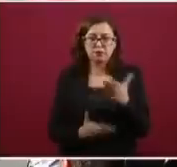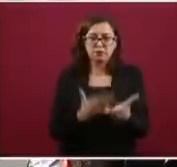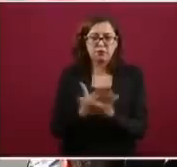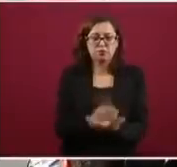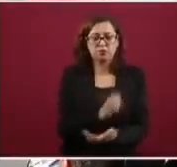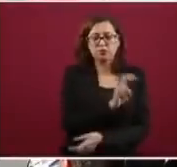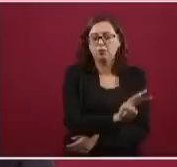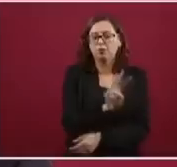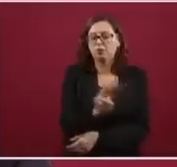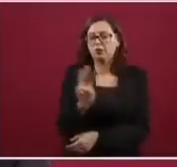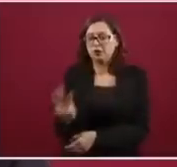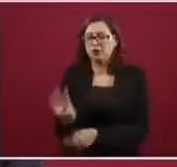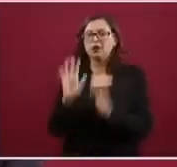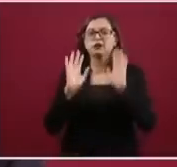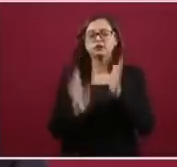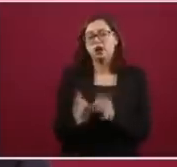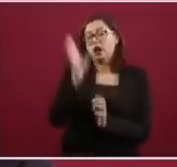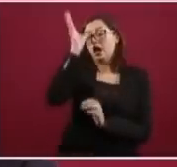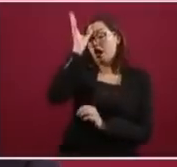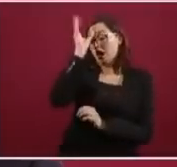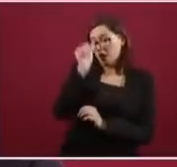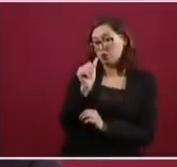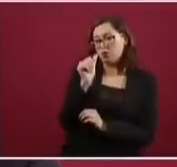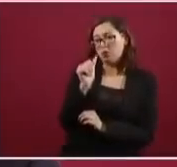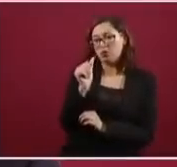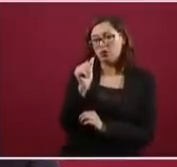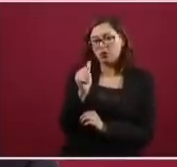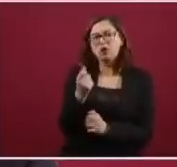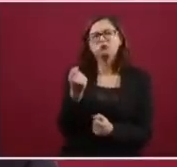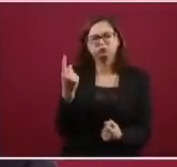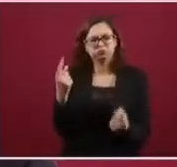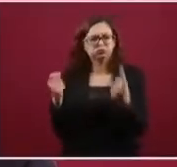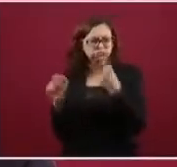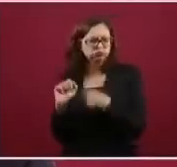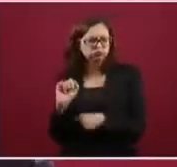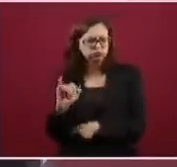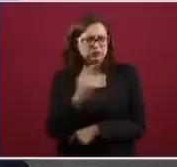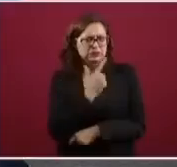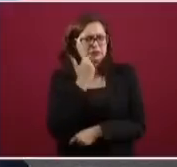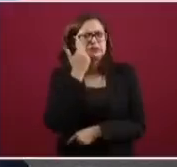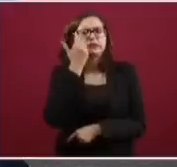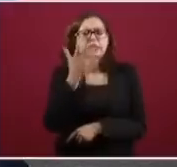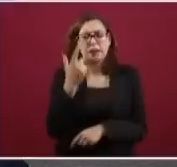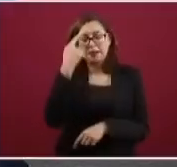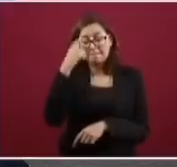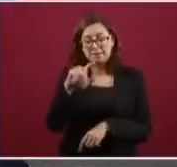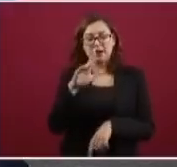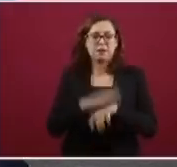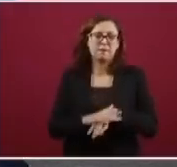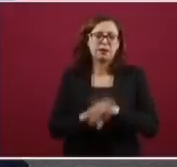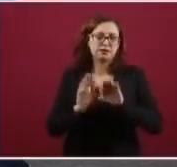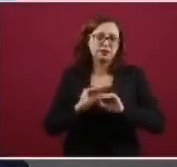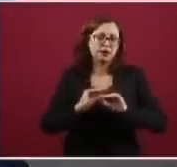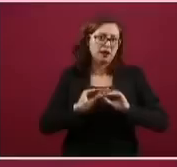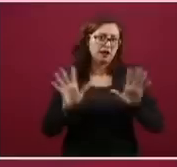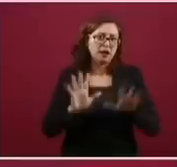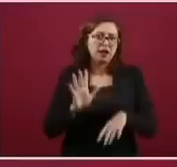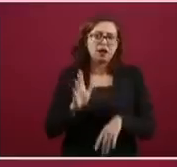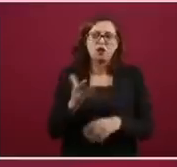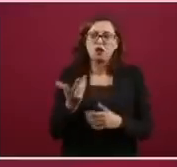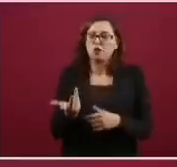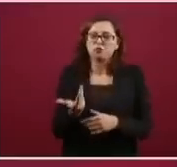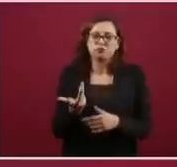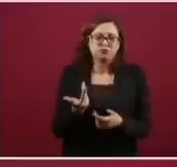y estamos llegando ya a acuerdos con mediodía ya pre y hay algunas disposiciones en la miseria para facilitar que esta retención se haga como en